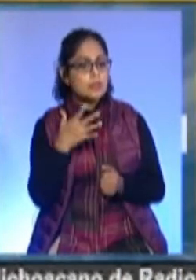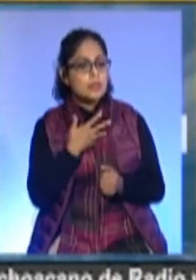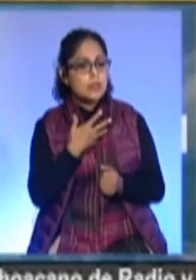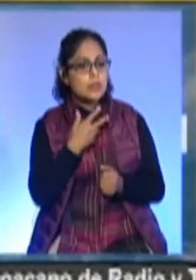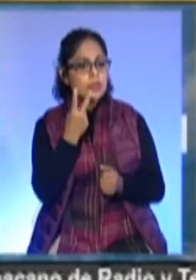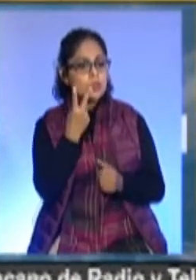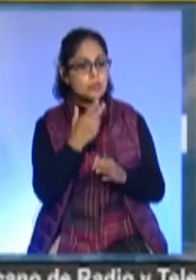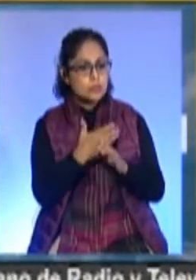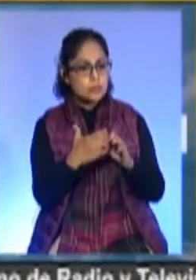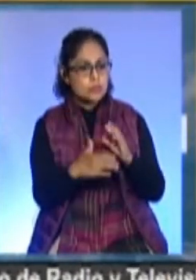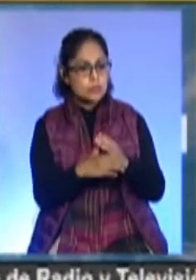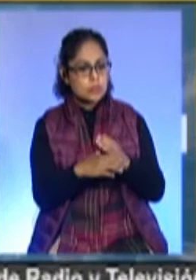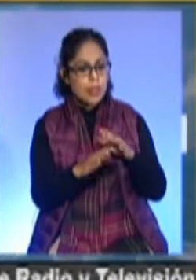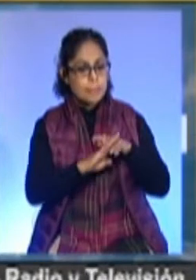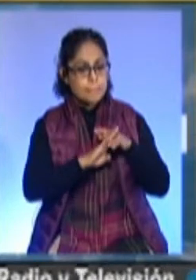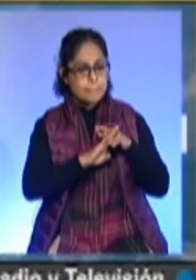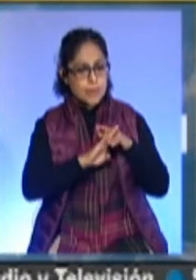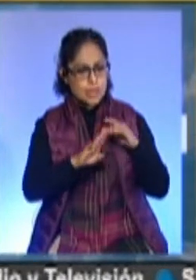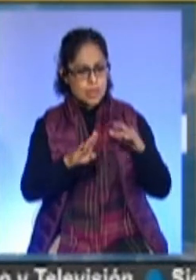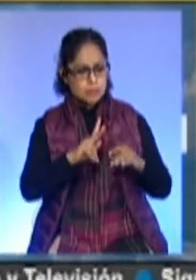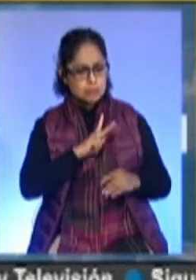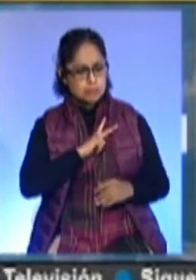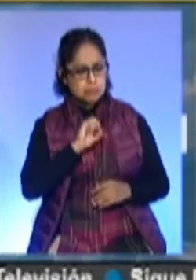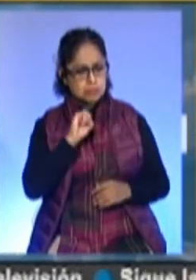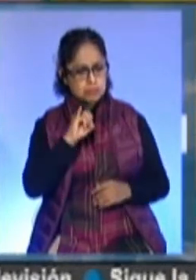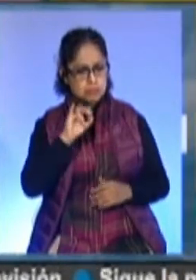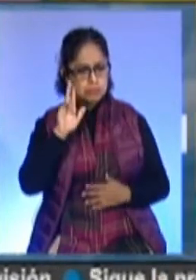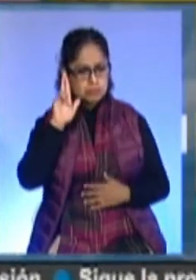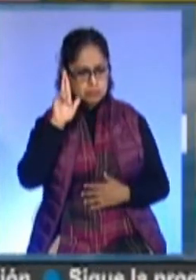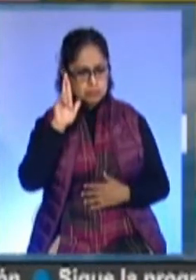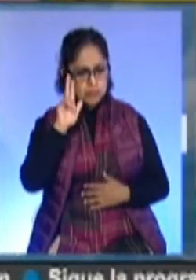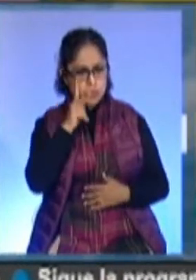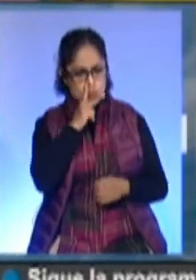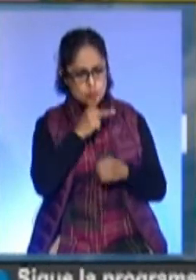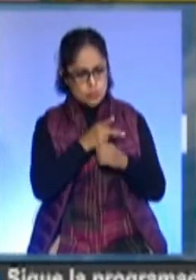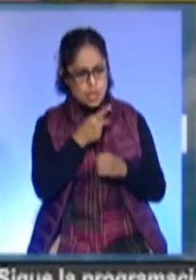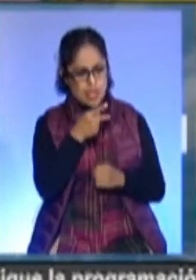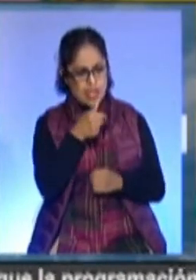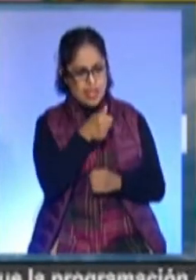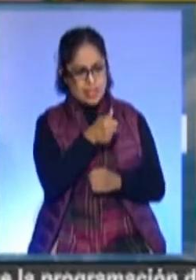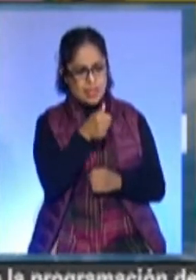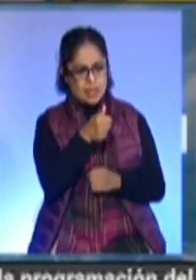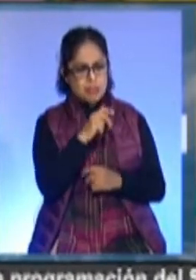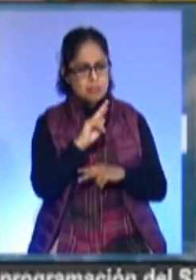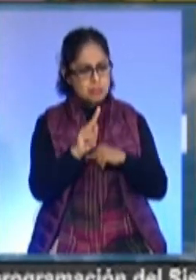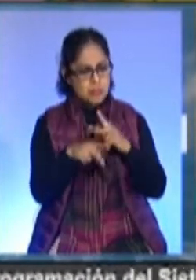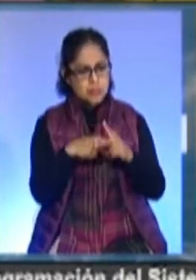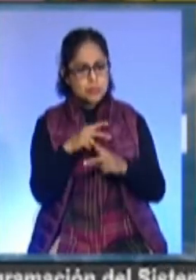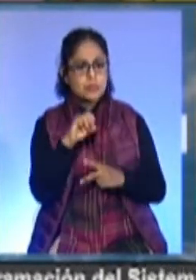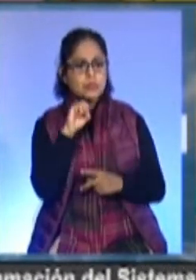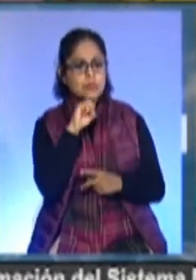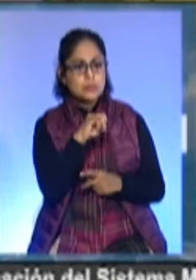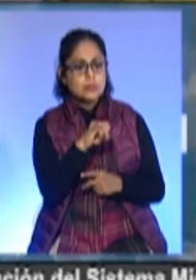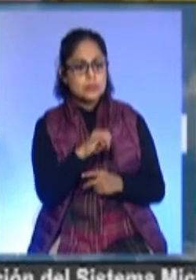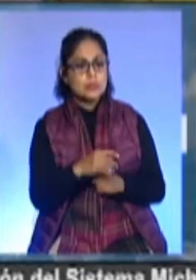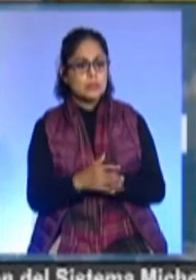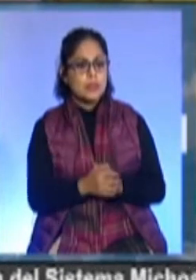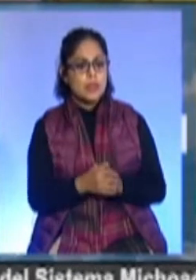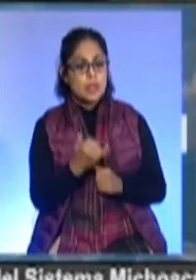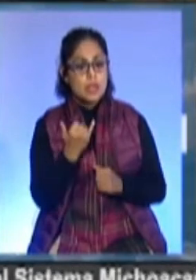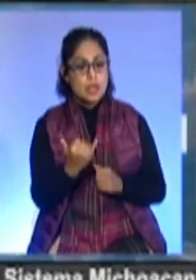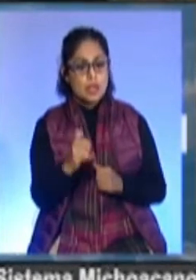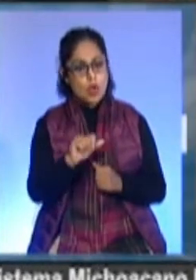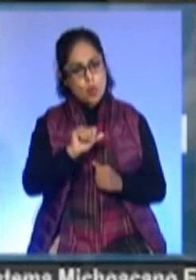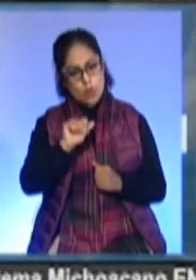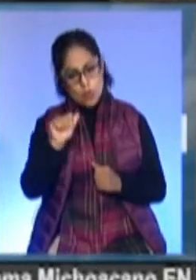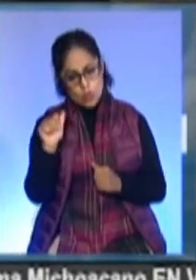grandes bloques, la migración voluntaria, la que por propia voluntad accede a un sueño, y